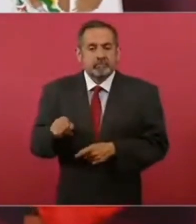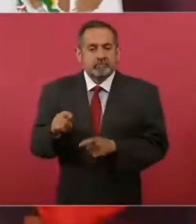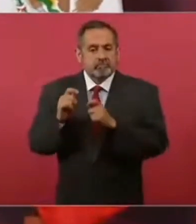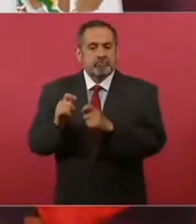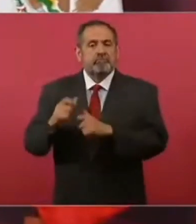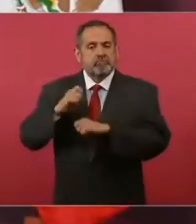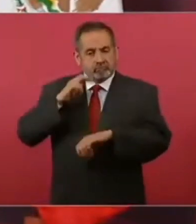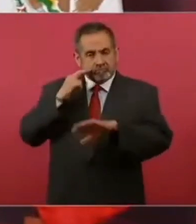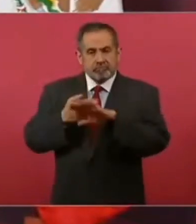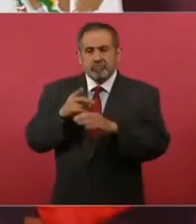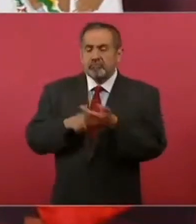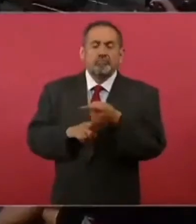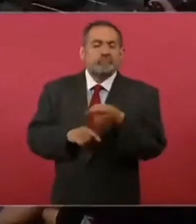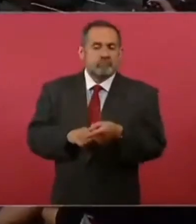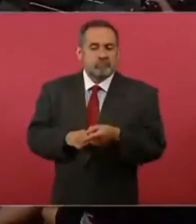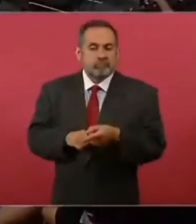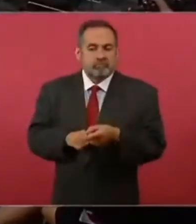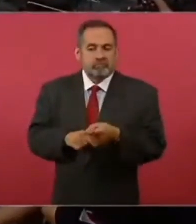le correspondía